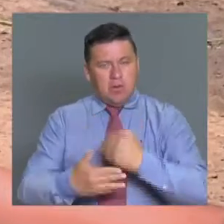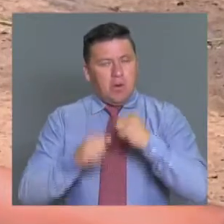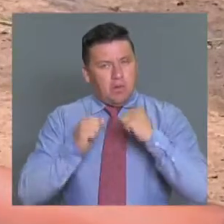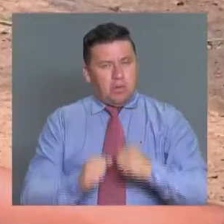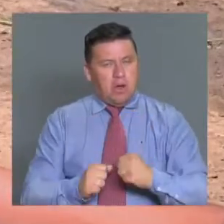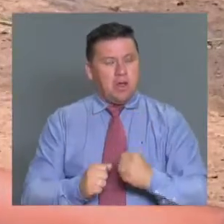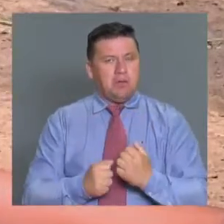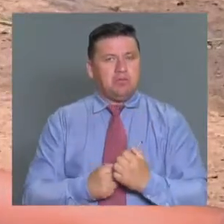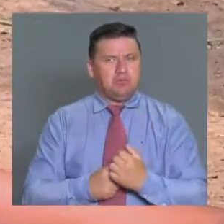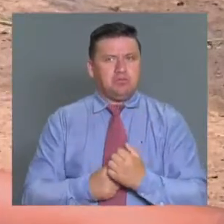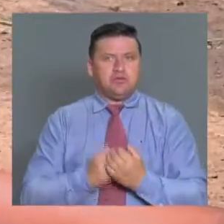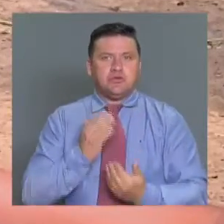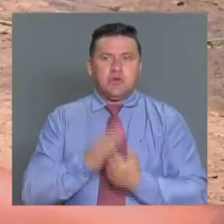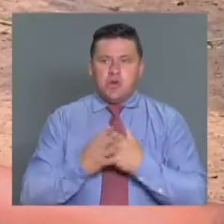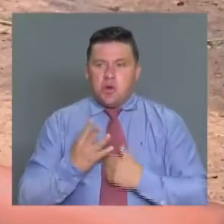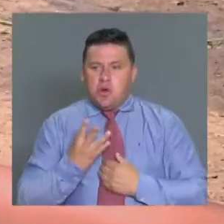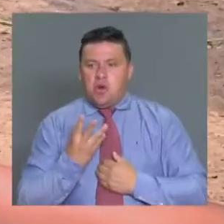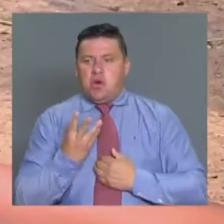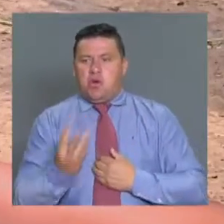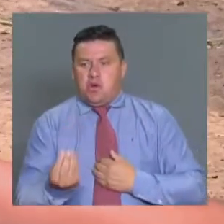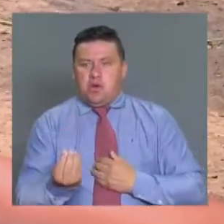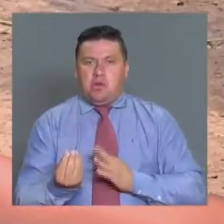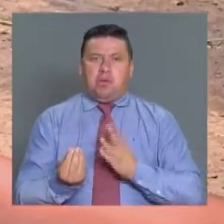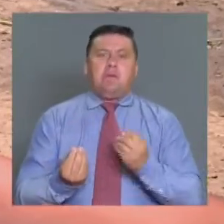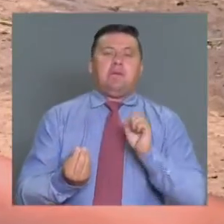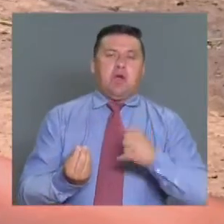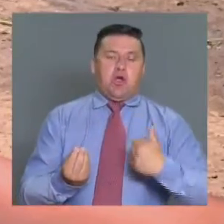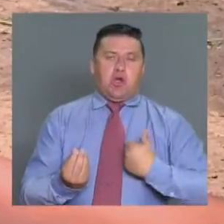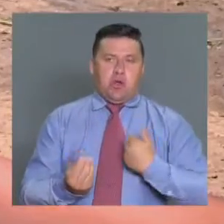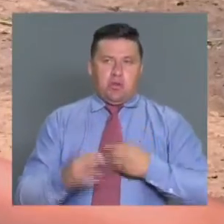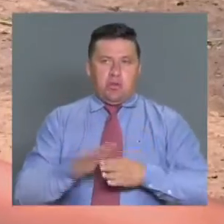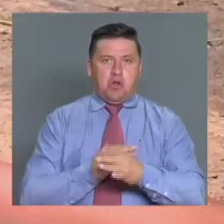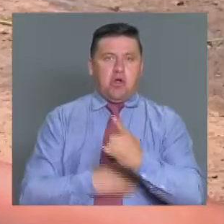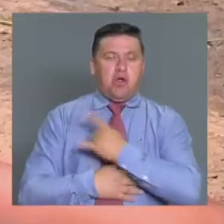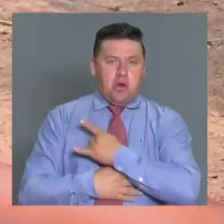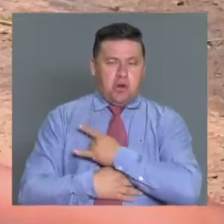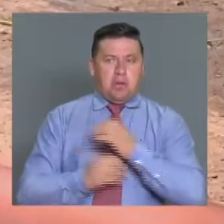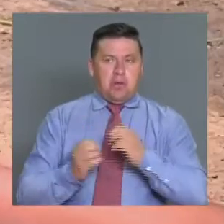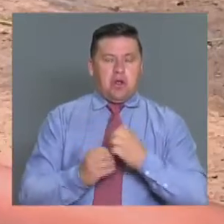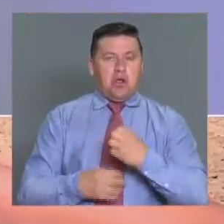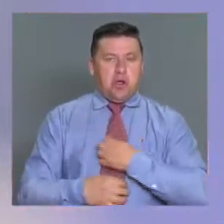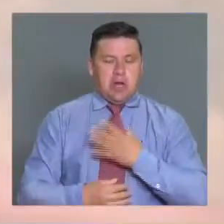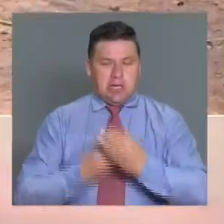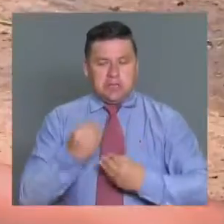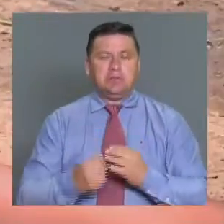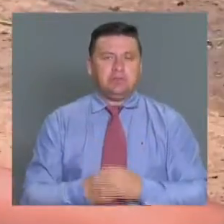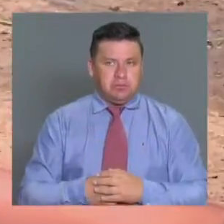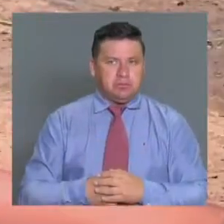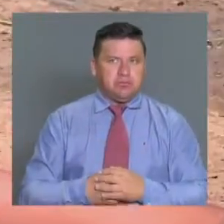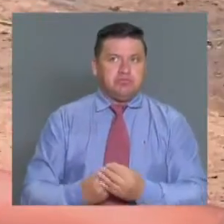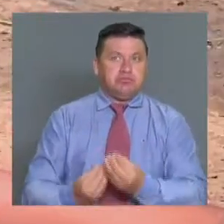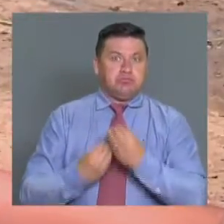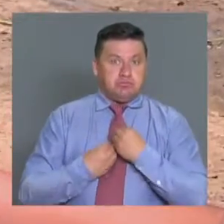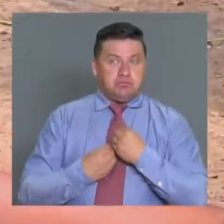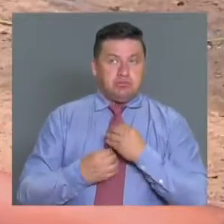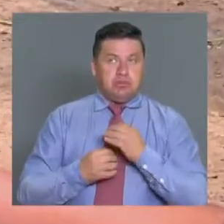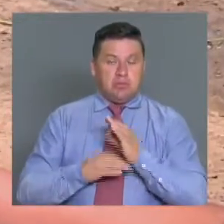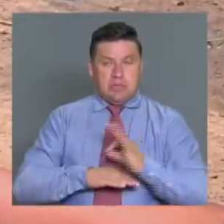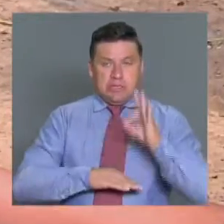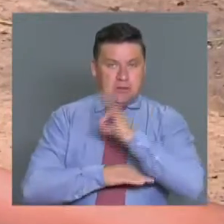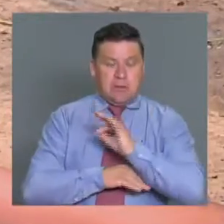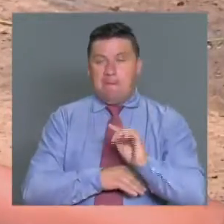que podamos abrir otros nuevos grupos donde más muchachos puedan ingresar la educación superior y tenga la oportunidad de hacerlo se está primavera ha sido un grupo